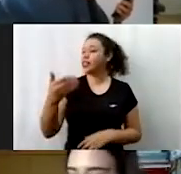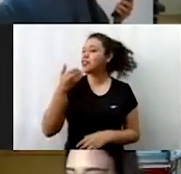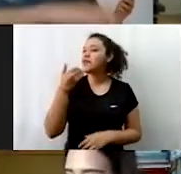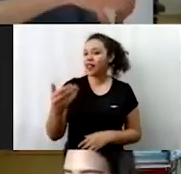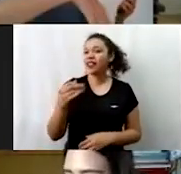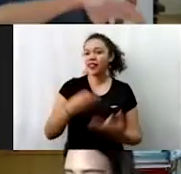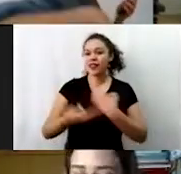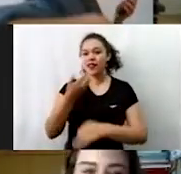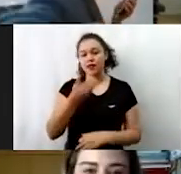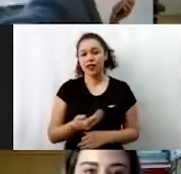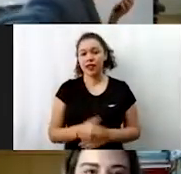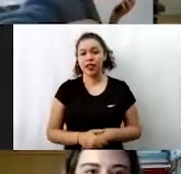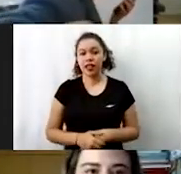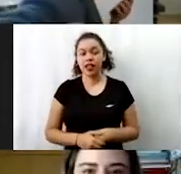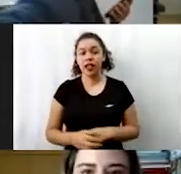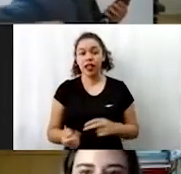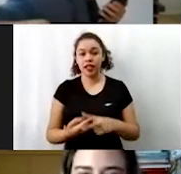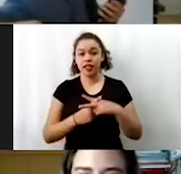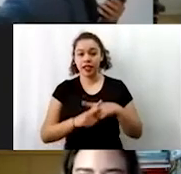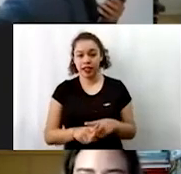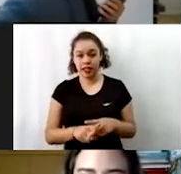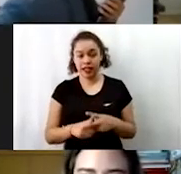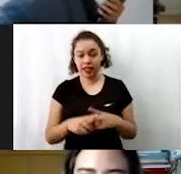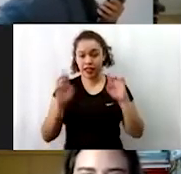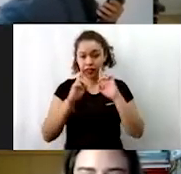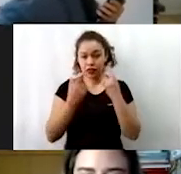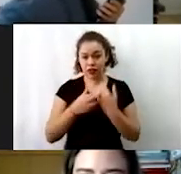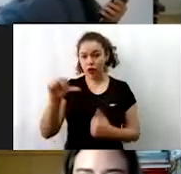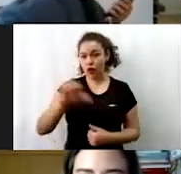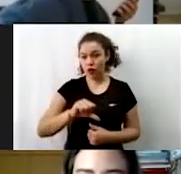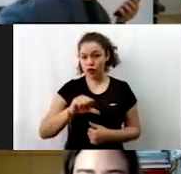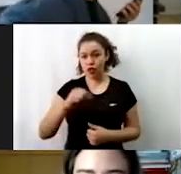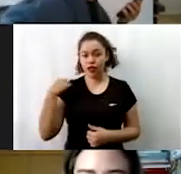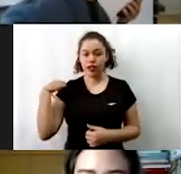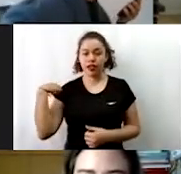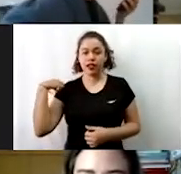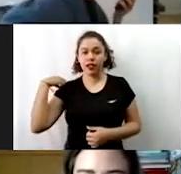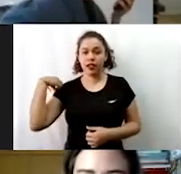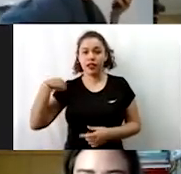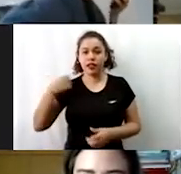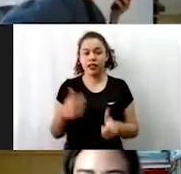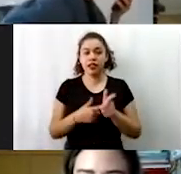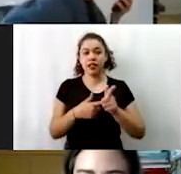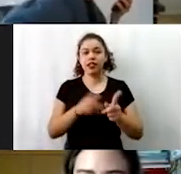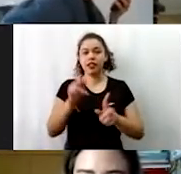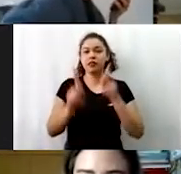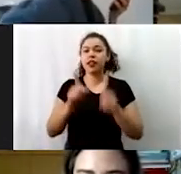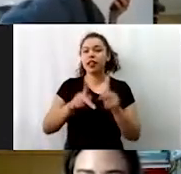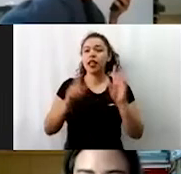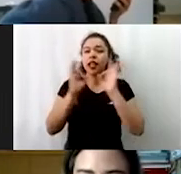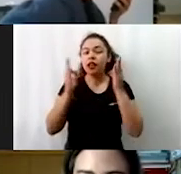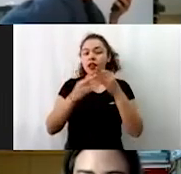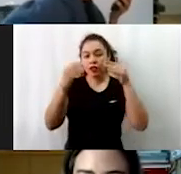Bueno, vamos a empezar la sesión del día de hoy. Vamos a seguir hablando un poco de la estructura y el estado actual de